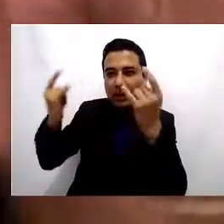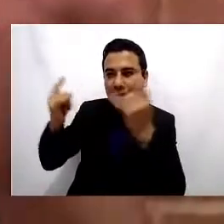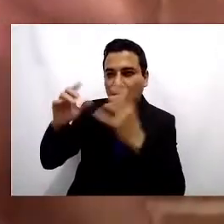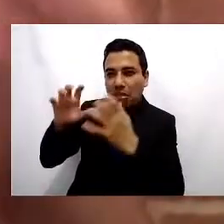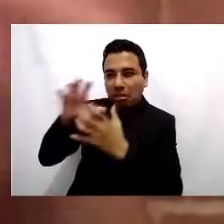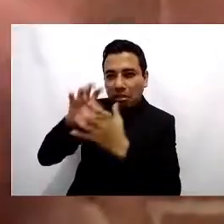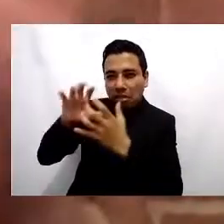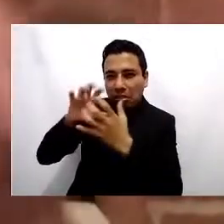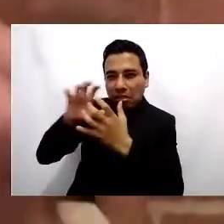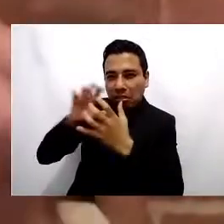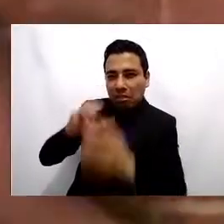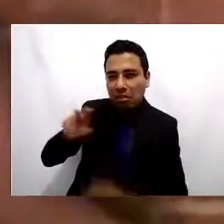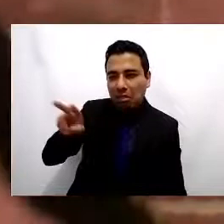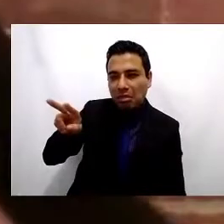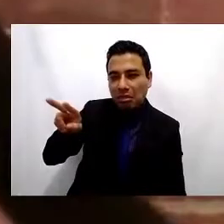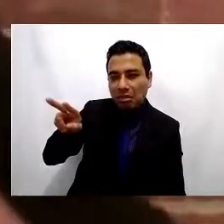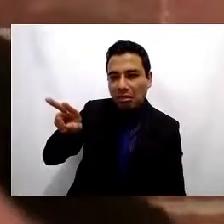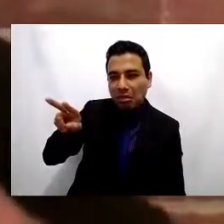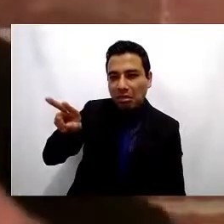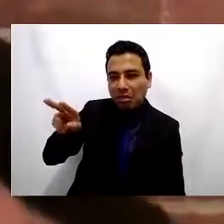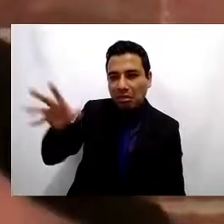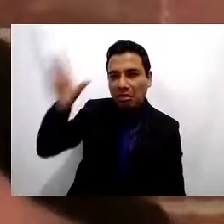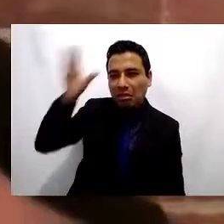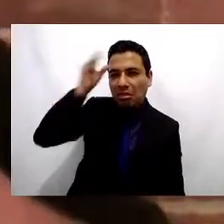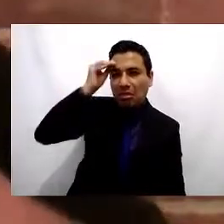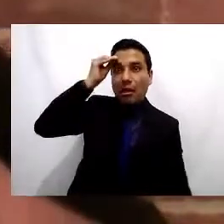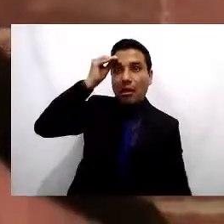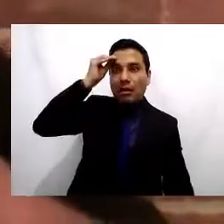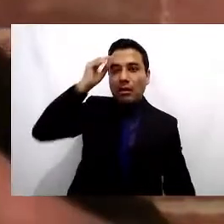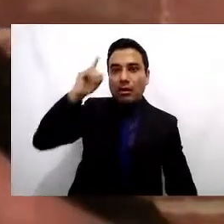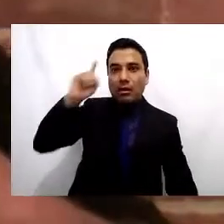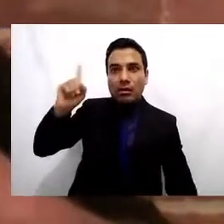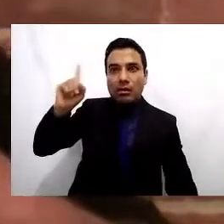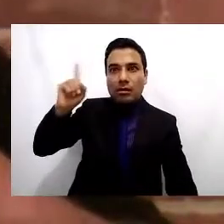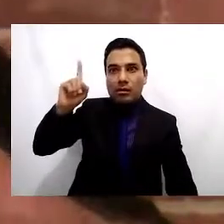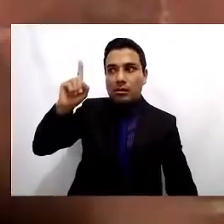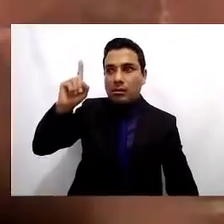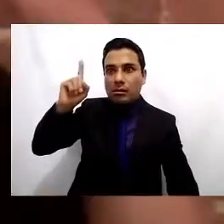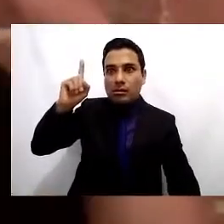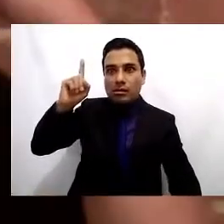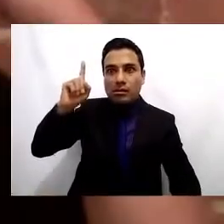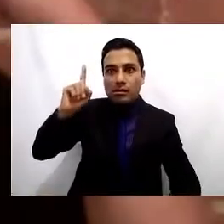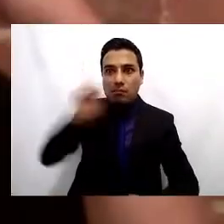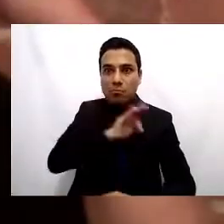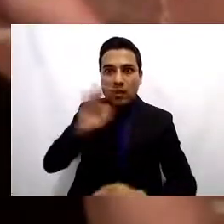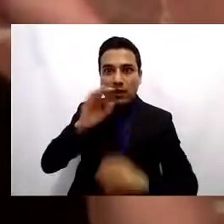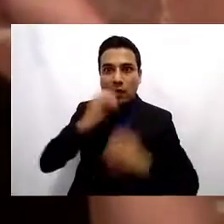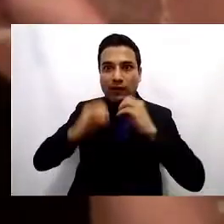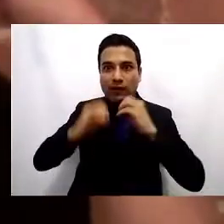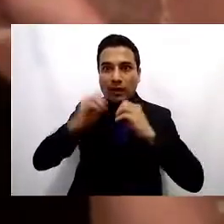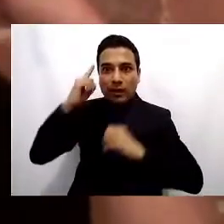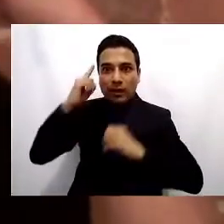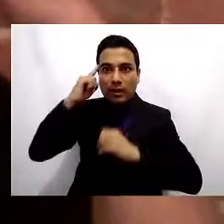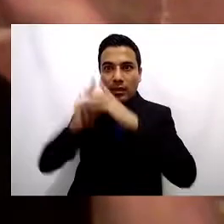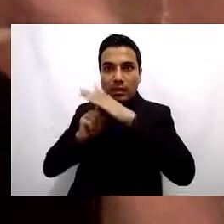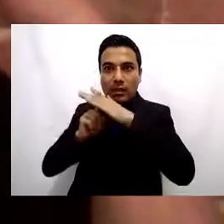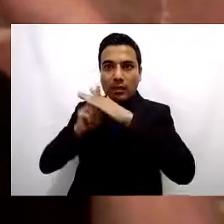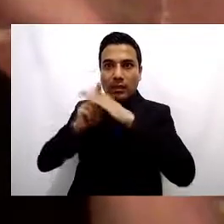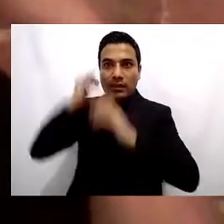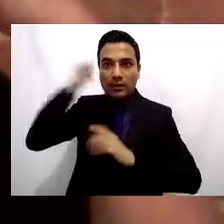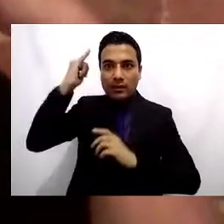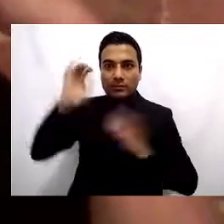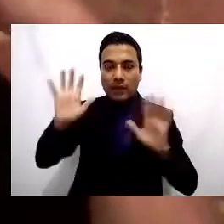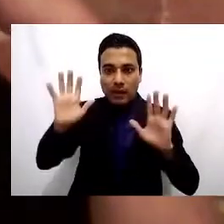veo una obra de la cual hace 8 años que vivo de aquel acceso pareidólico.